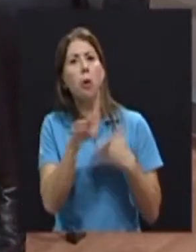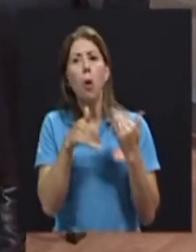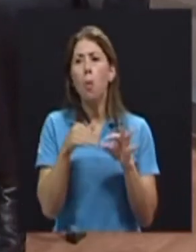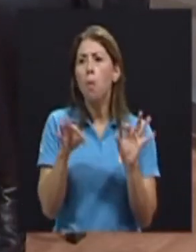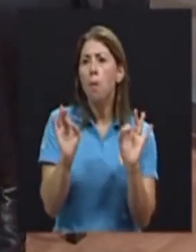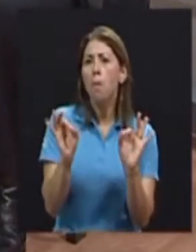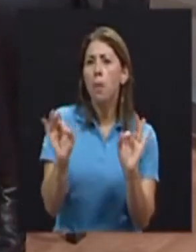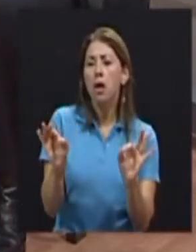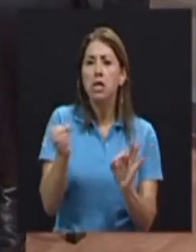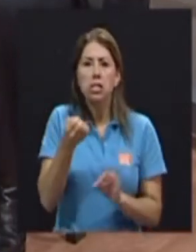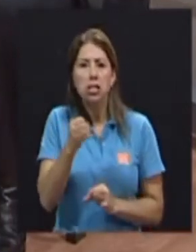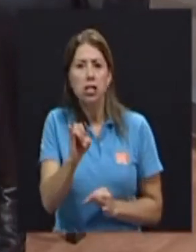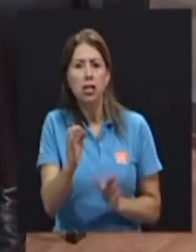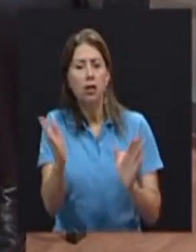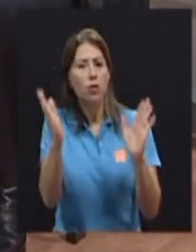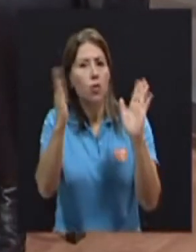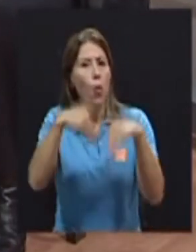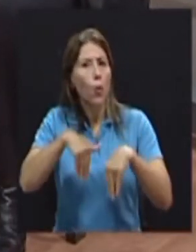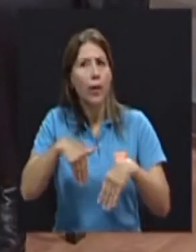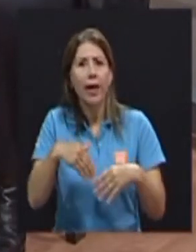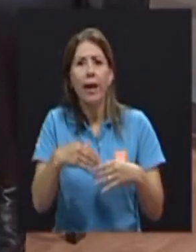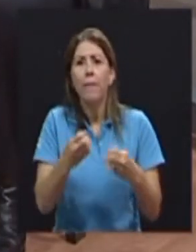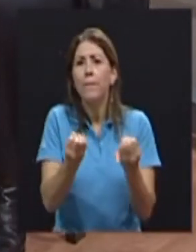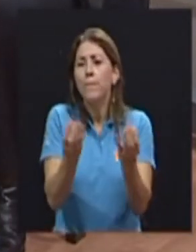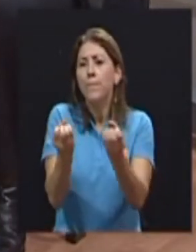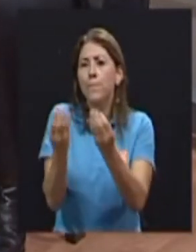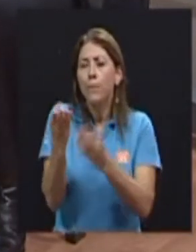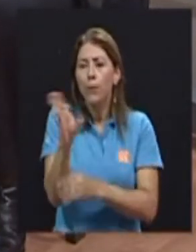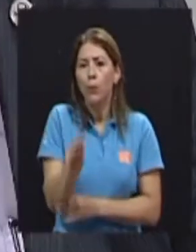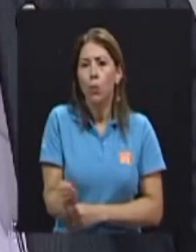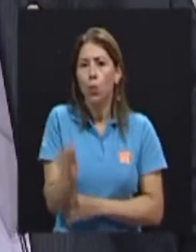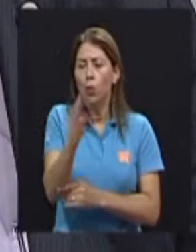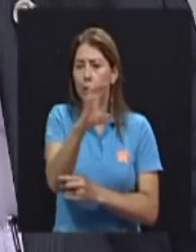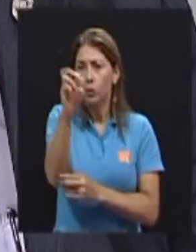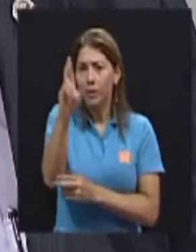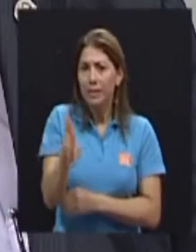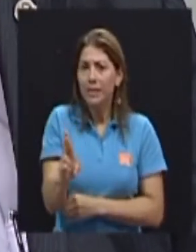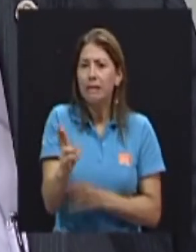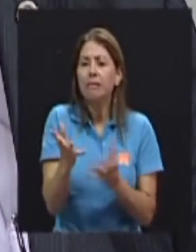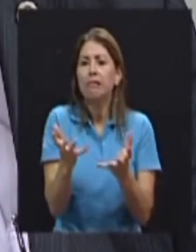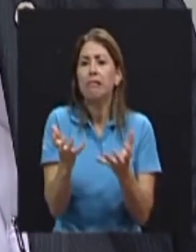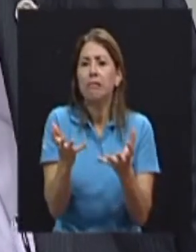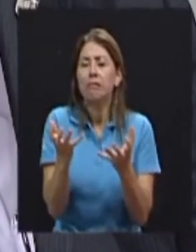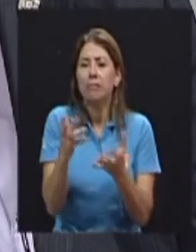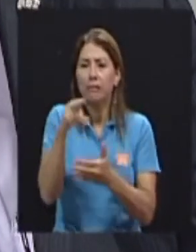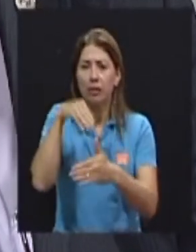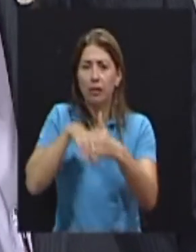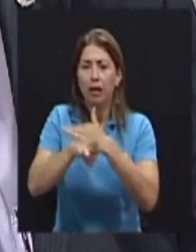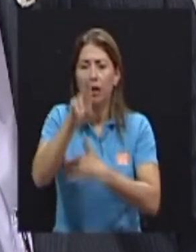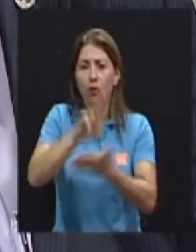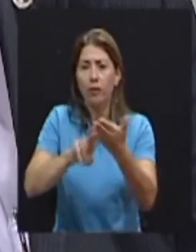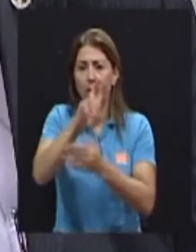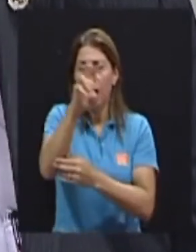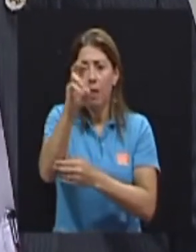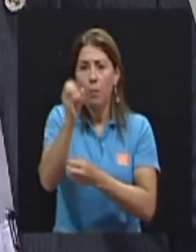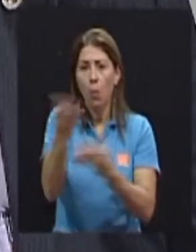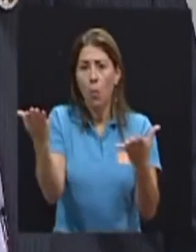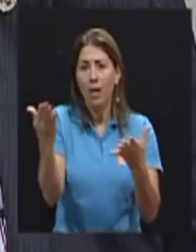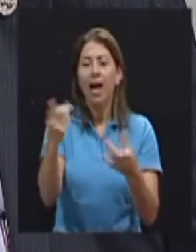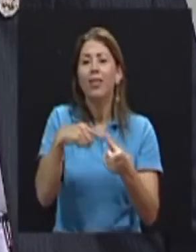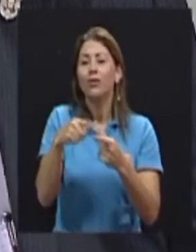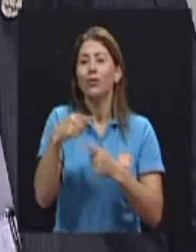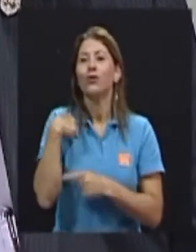hubiera centenares, miles de jóvenes costarricenses que aspiran a entrar a la universidad pública, yo entendería que pueda pensarse